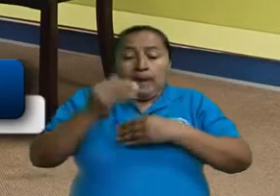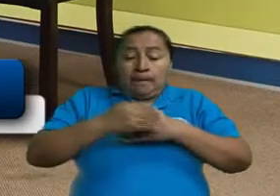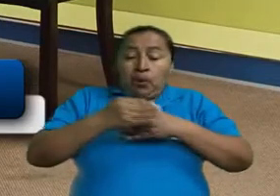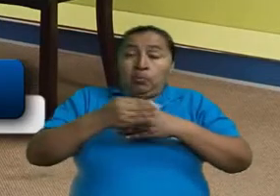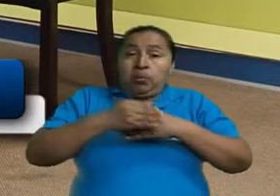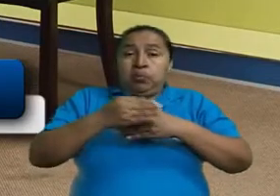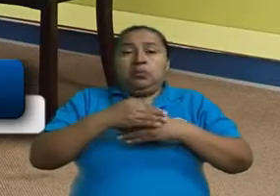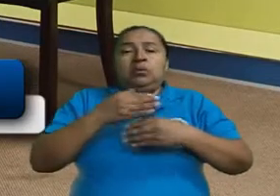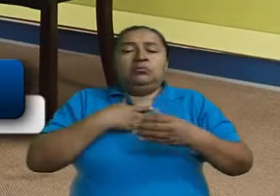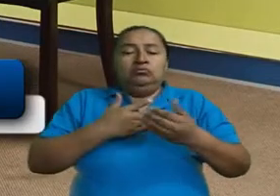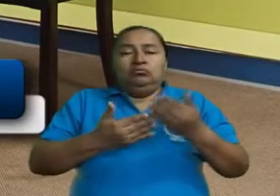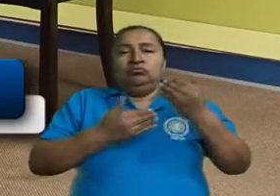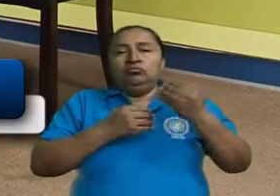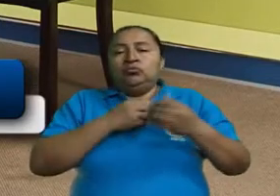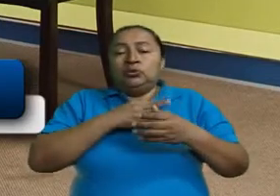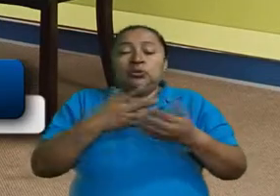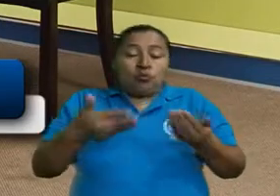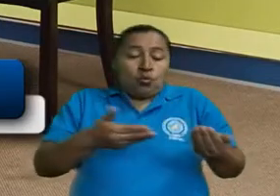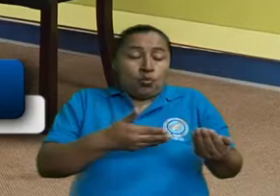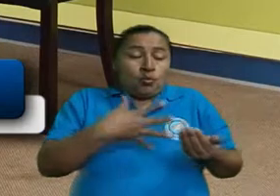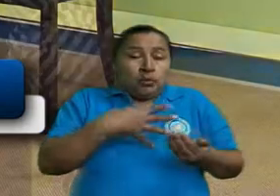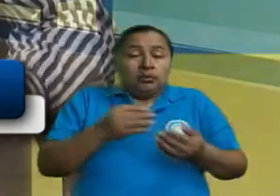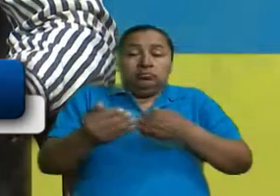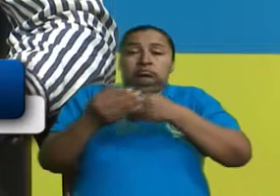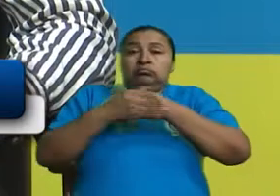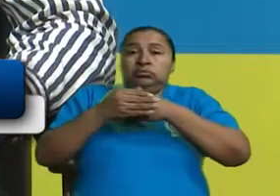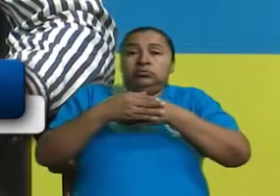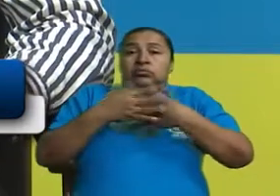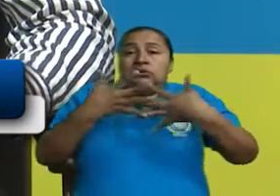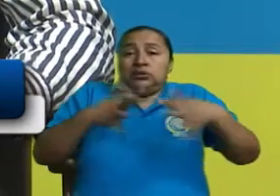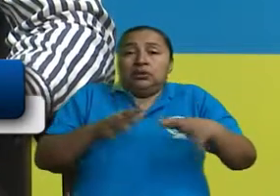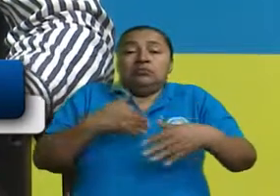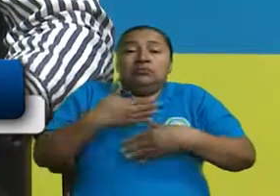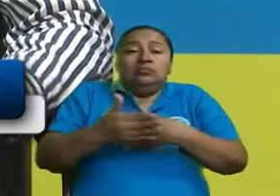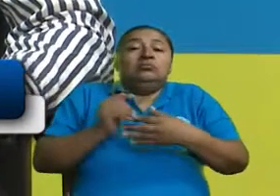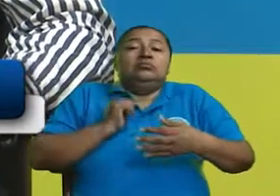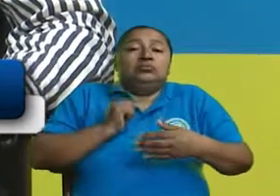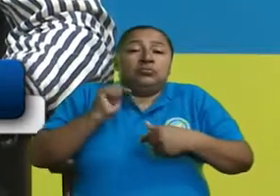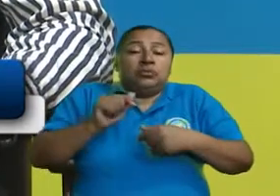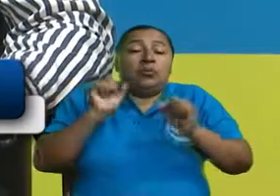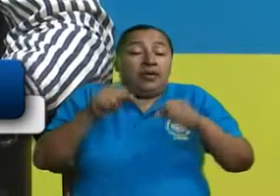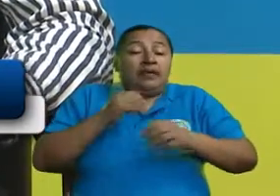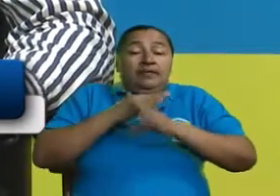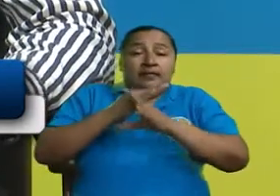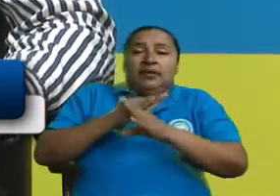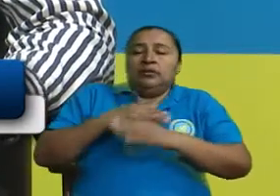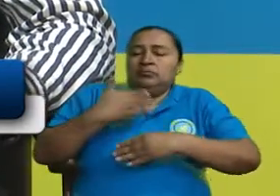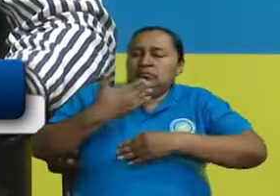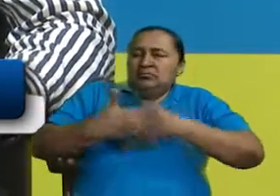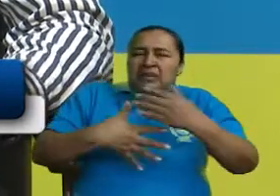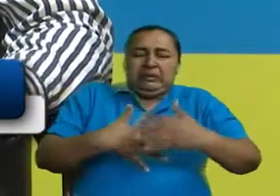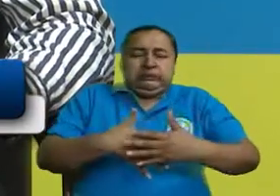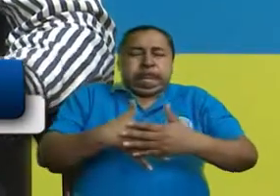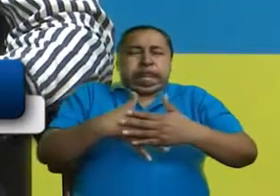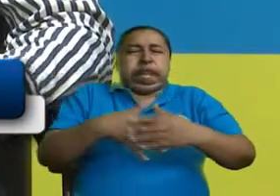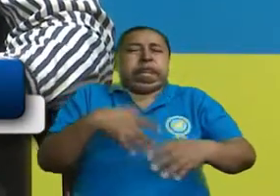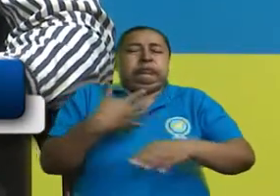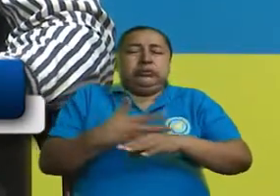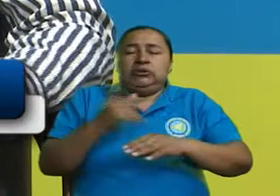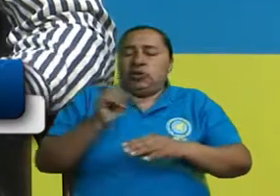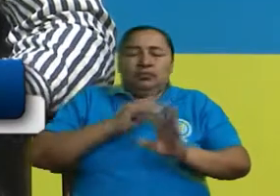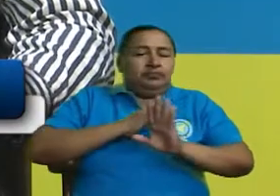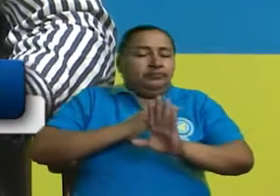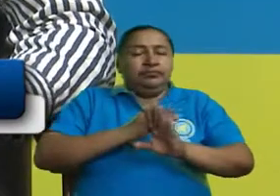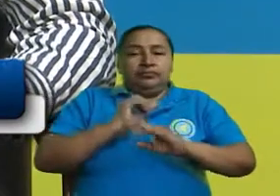niño después de que beba leche, pues lo podemos evitar ese proceso tormentoso que viven los